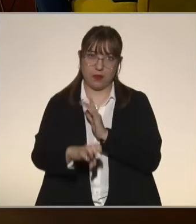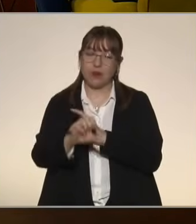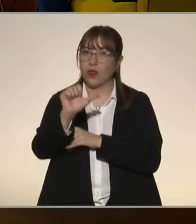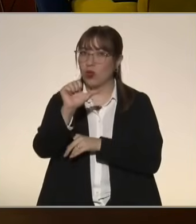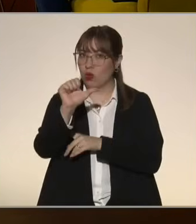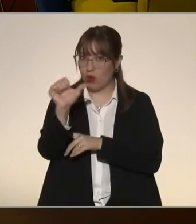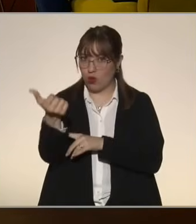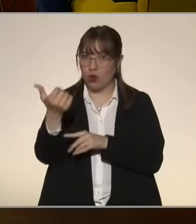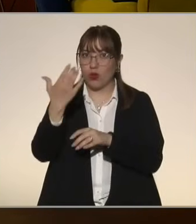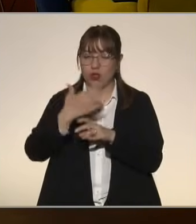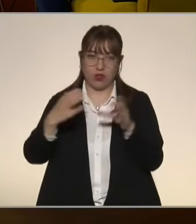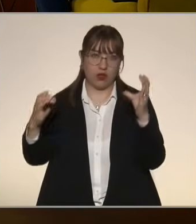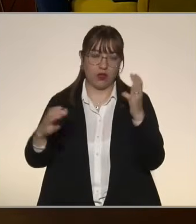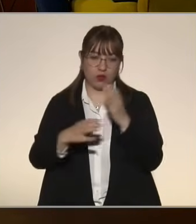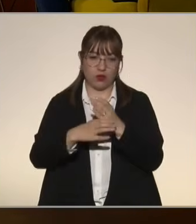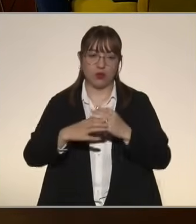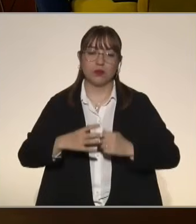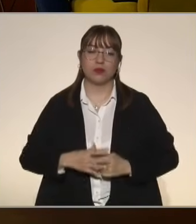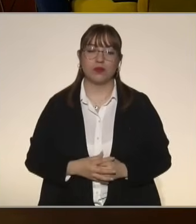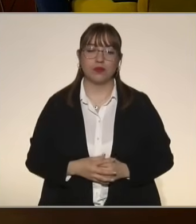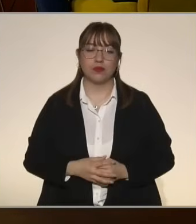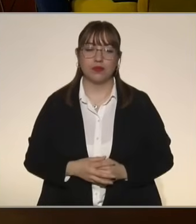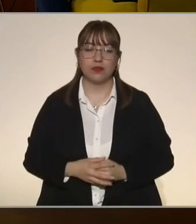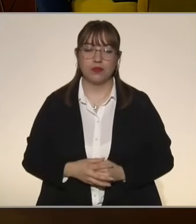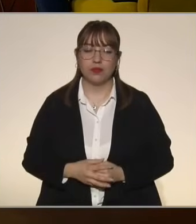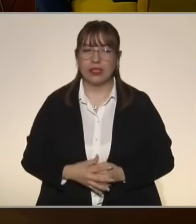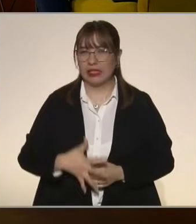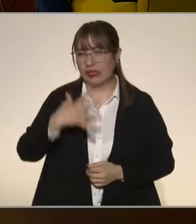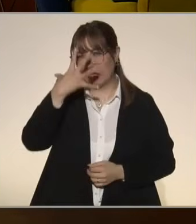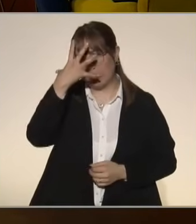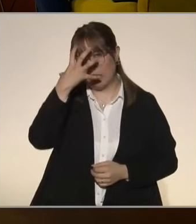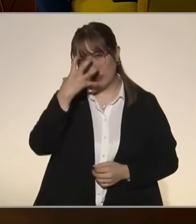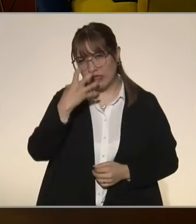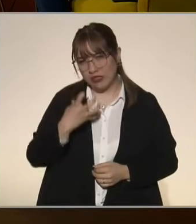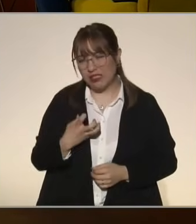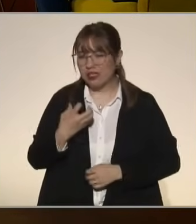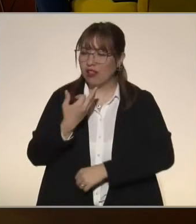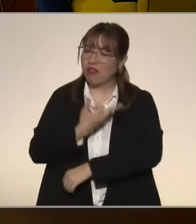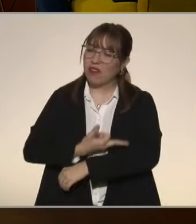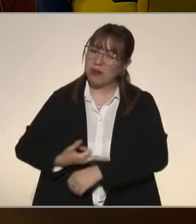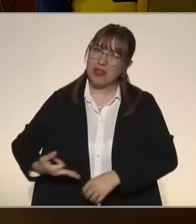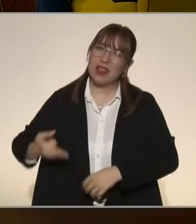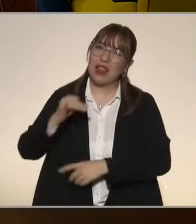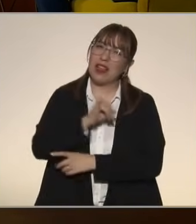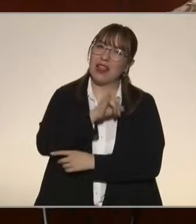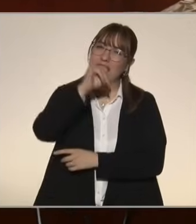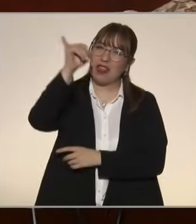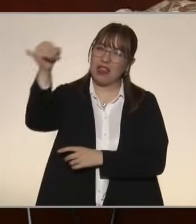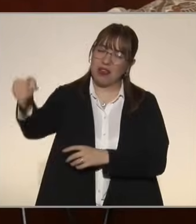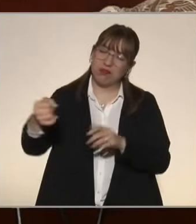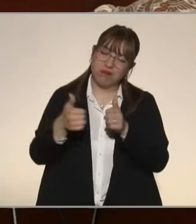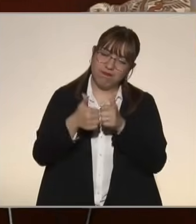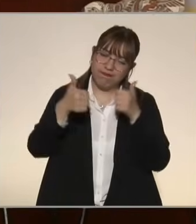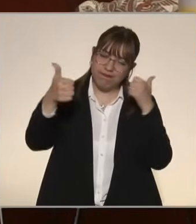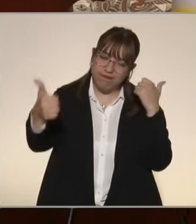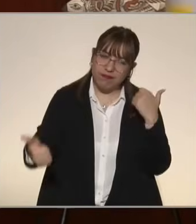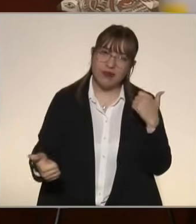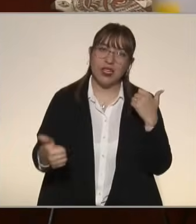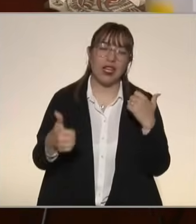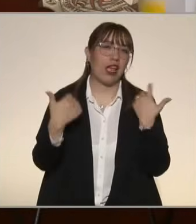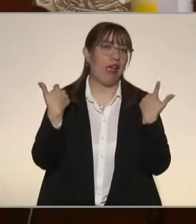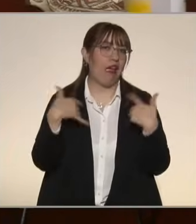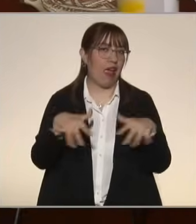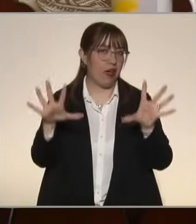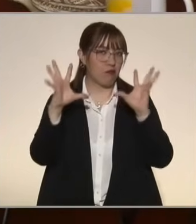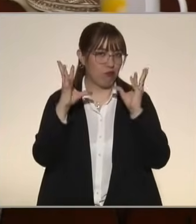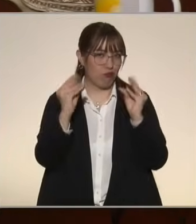los comentarios es la tristeza de no estar con la familia, los duelos, por supuesto. No ha salido todavía, pero hay